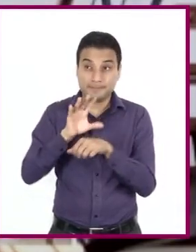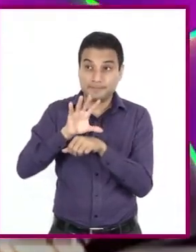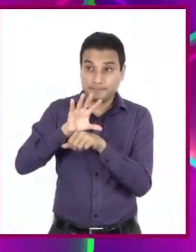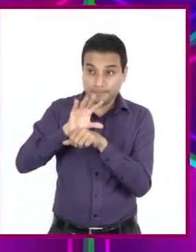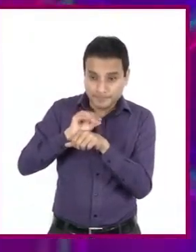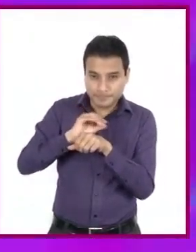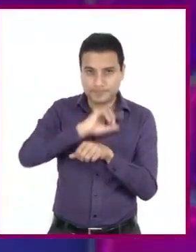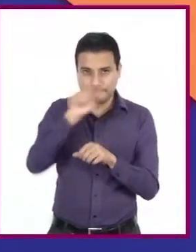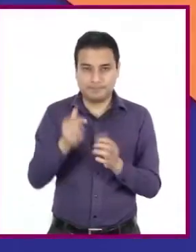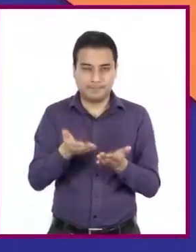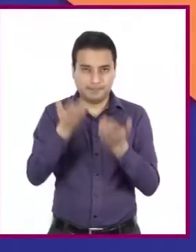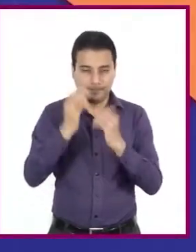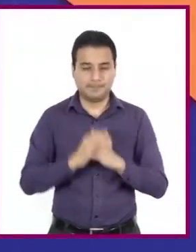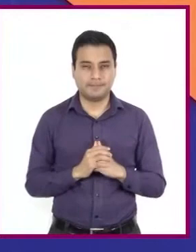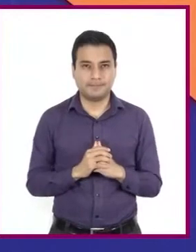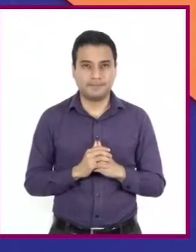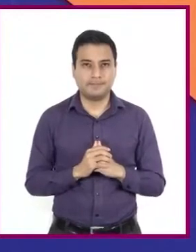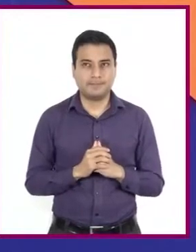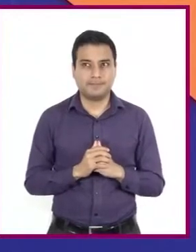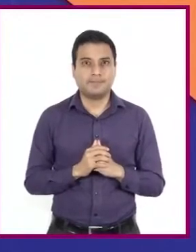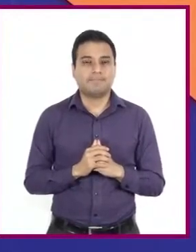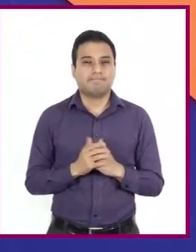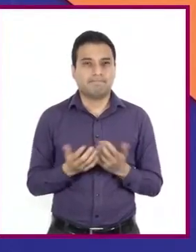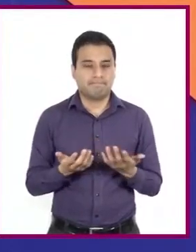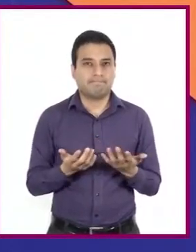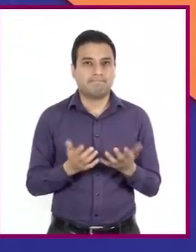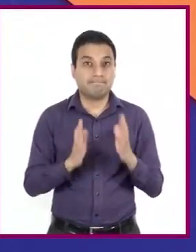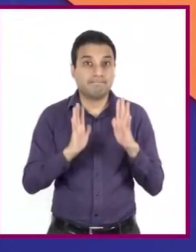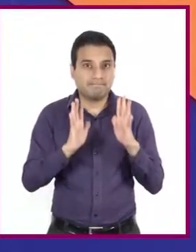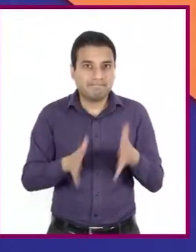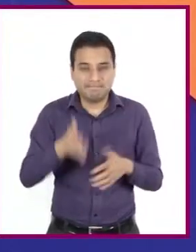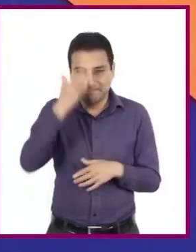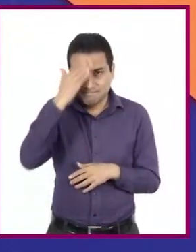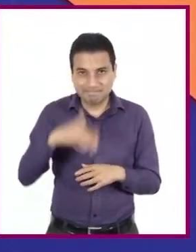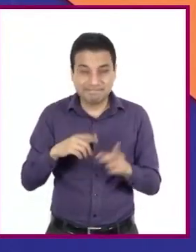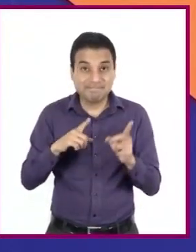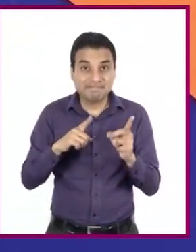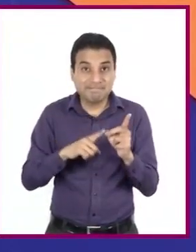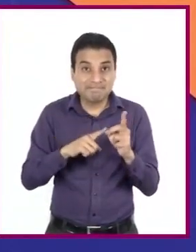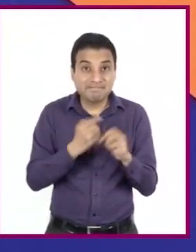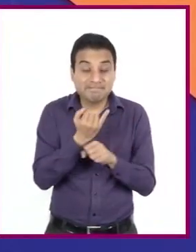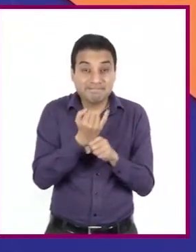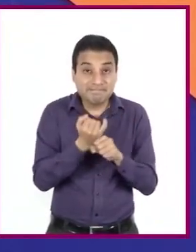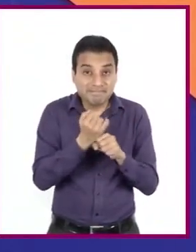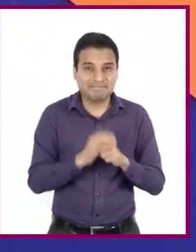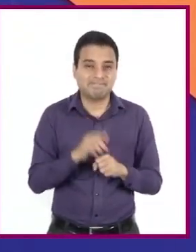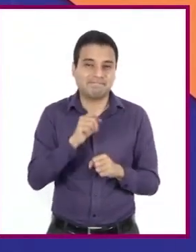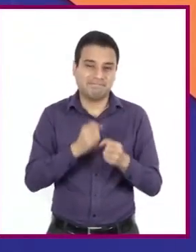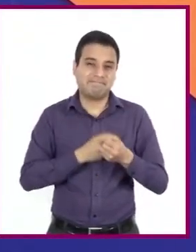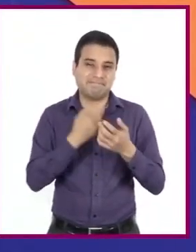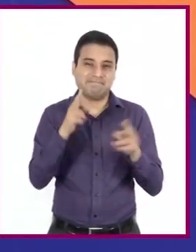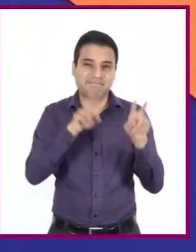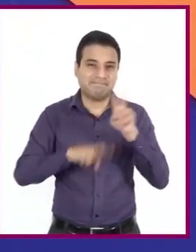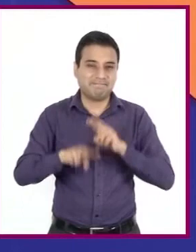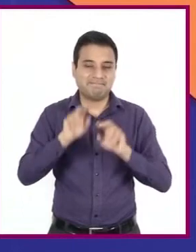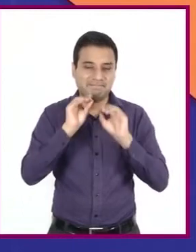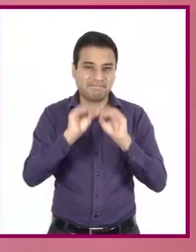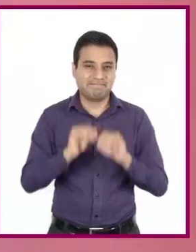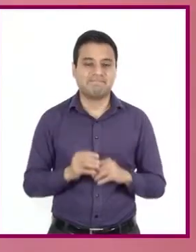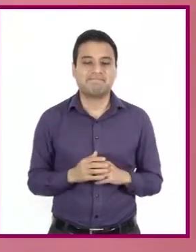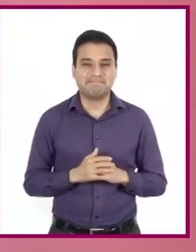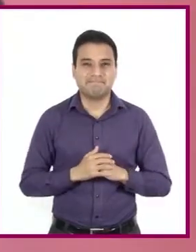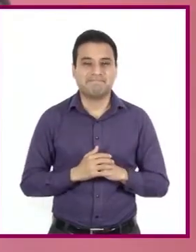sus poemas. Ahora ya saben dónde buscar fuentes para sus poemas visuales y otras creaciones que decidan